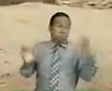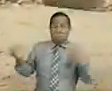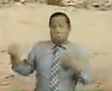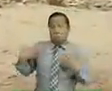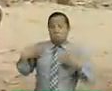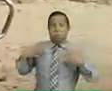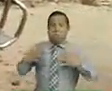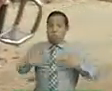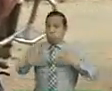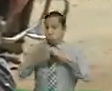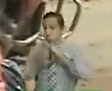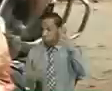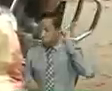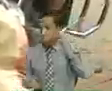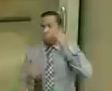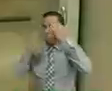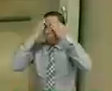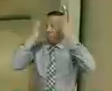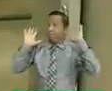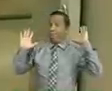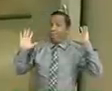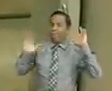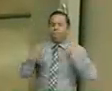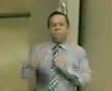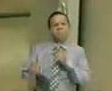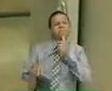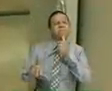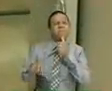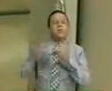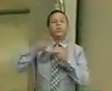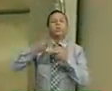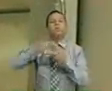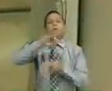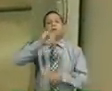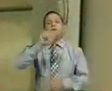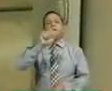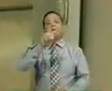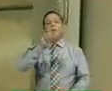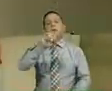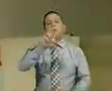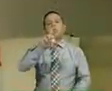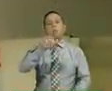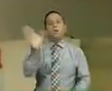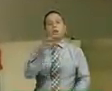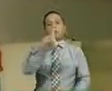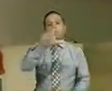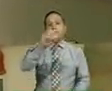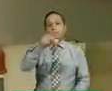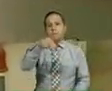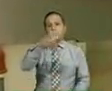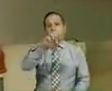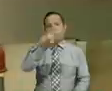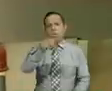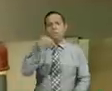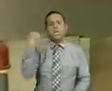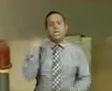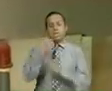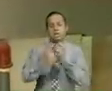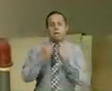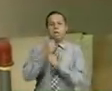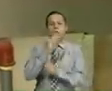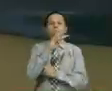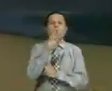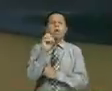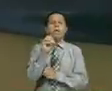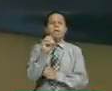después determinaron que se trataba de Javier Gustavo López, 40 años de edad, cuyo apodo era el Monaguillo. Era como